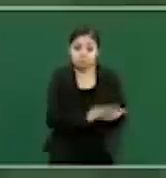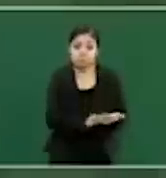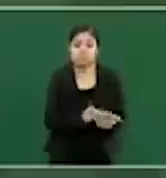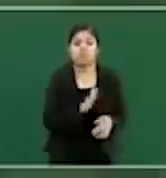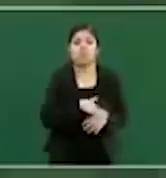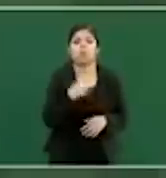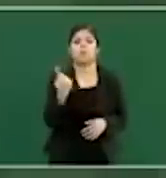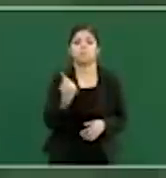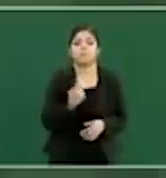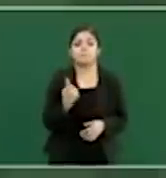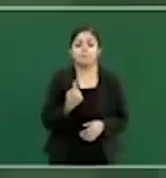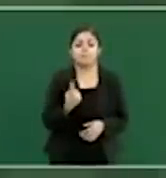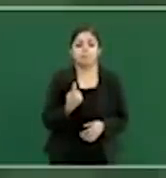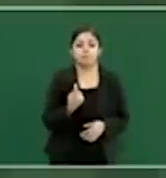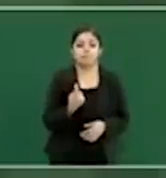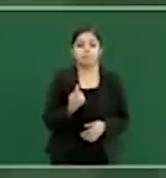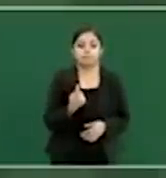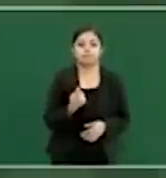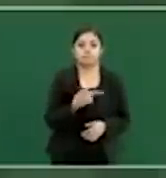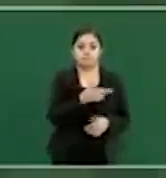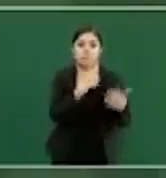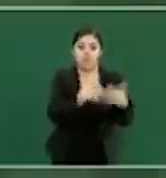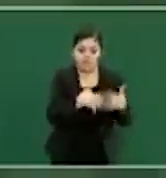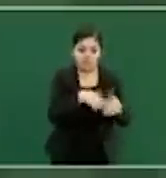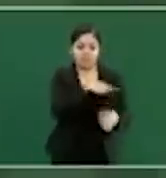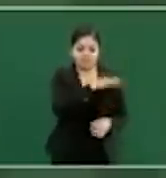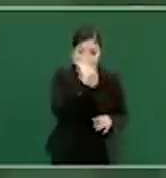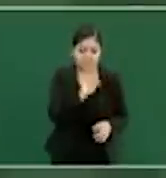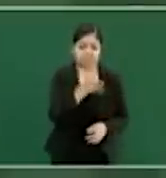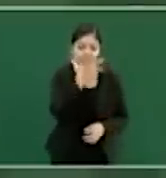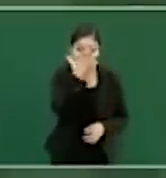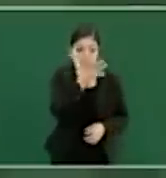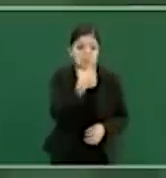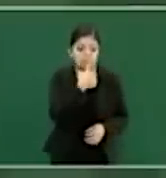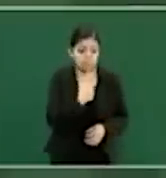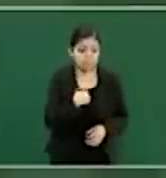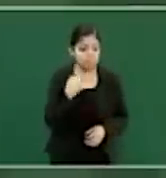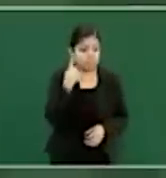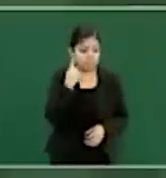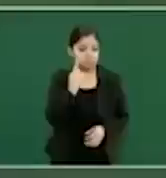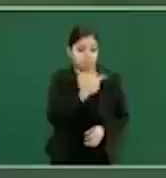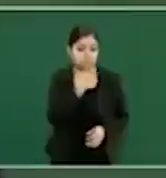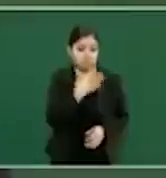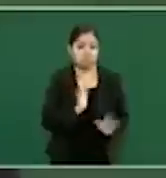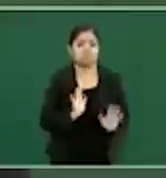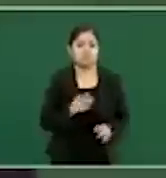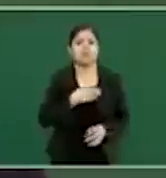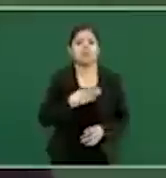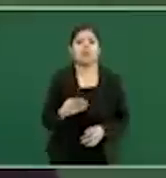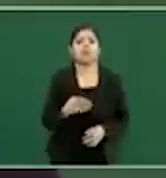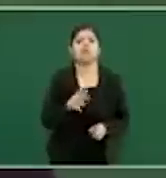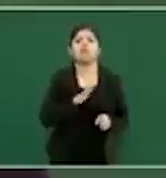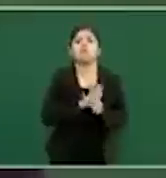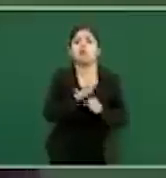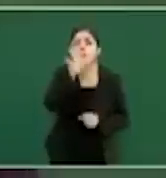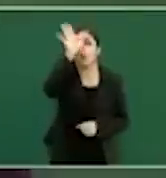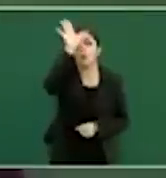porque sí es una empresa seria, según me dicen. Bueno, ¿qué se acordó?